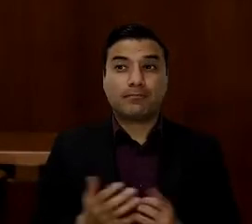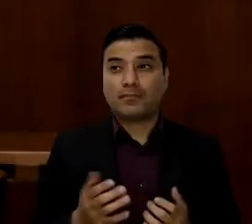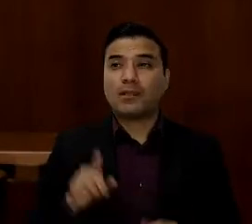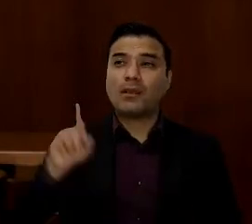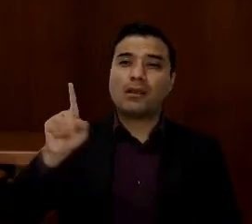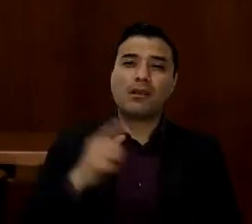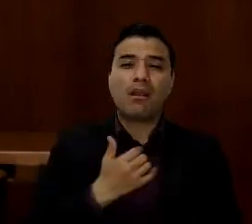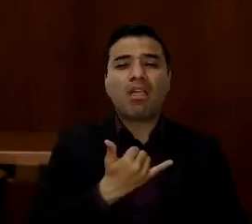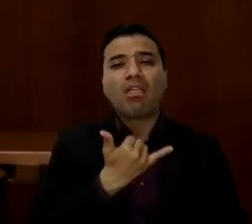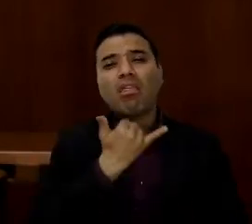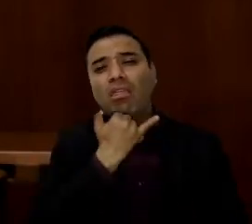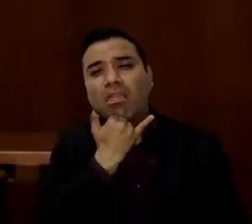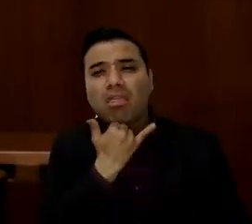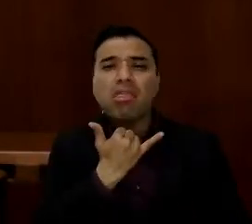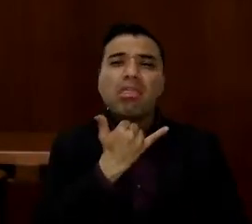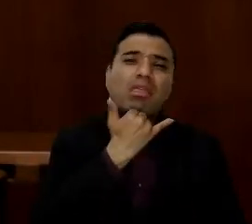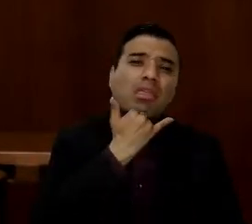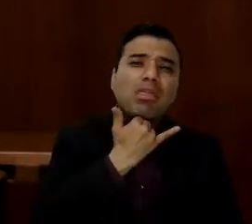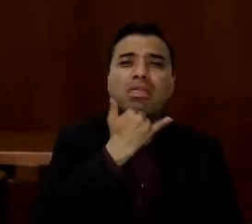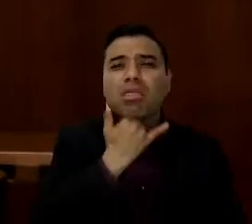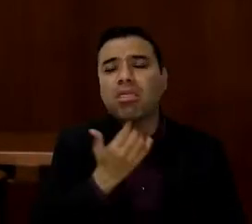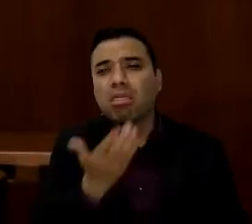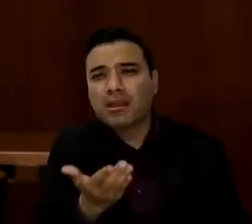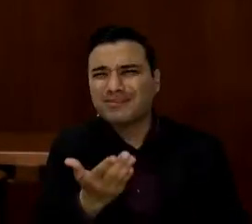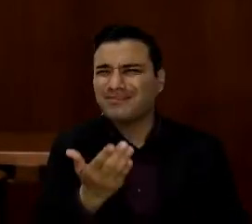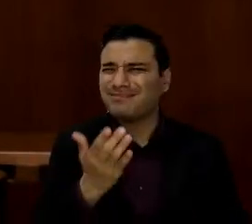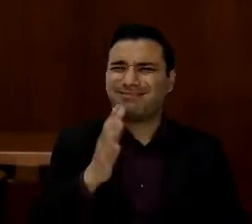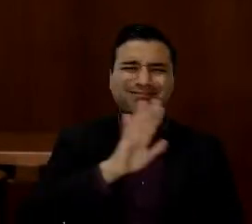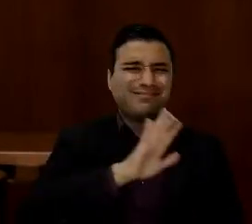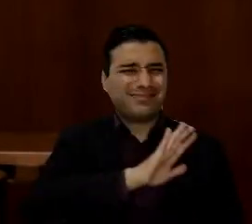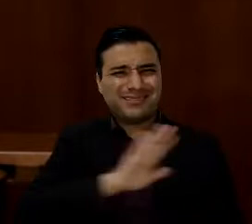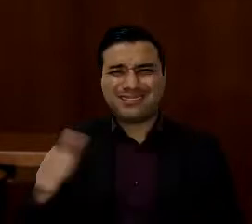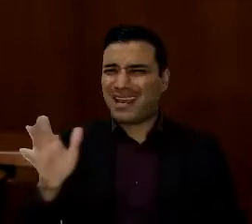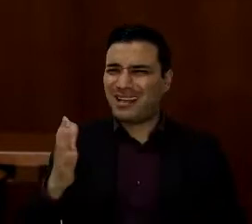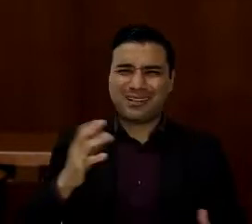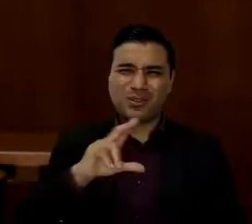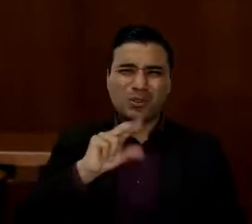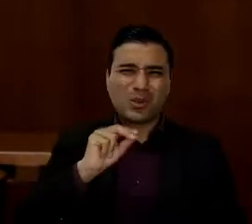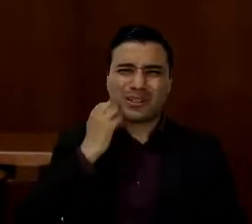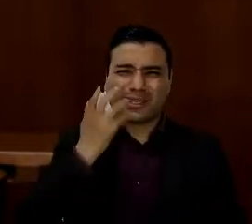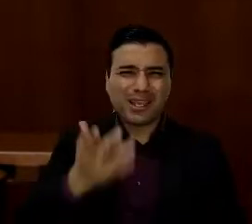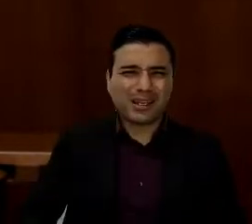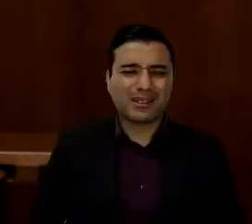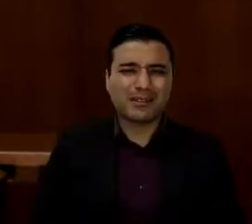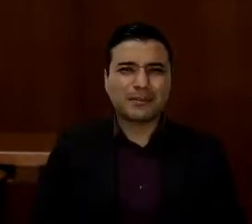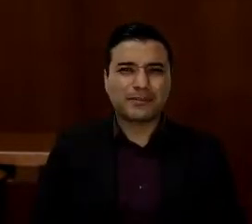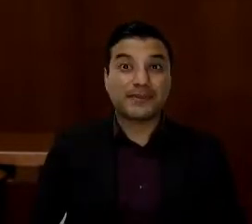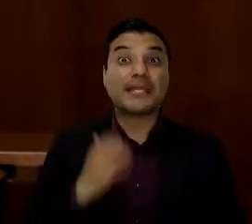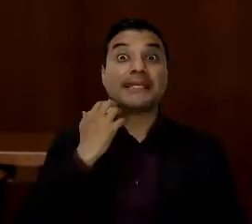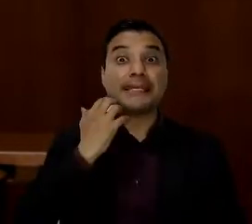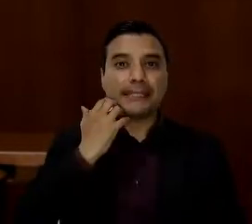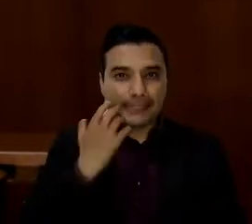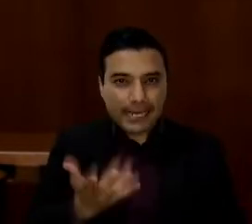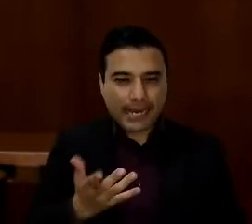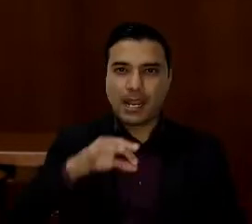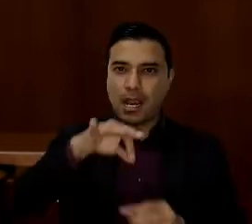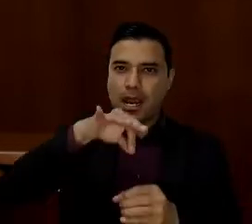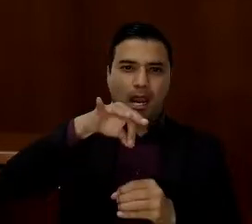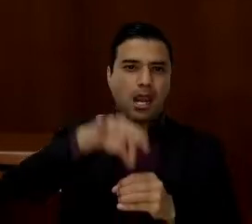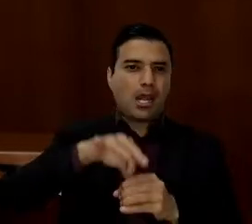disculpas públicas poco profundas queremos una elección